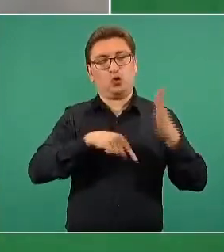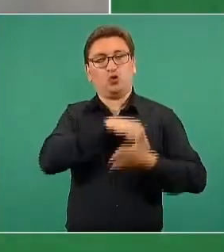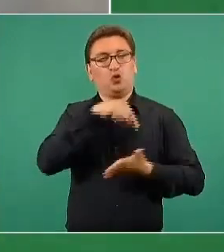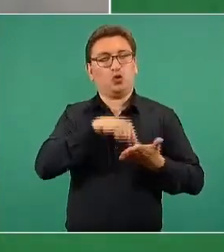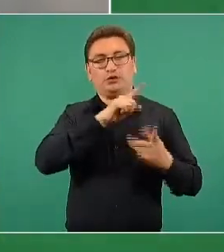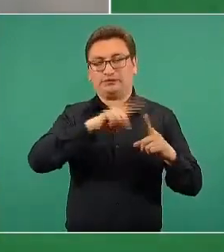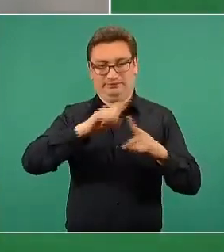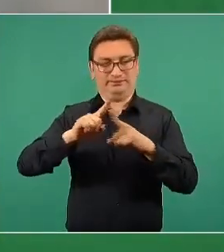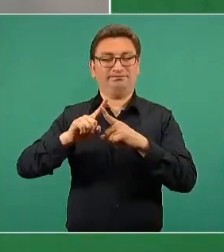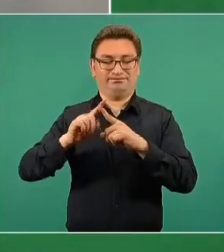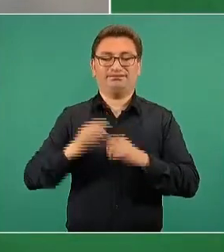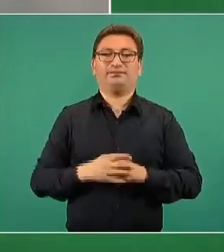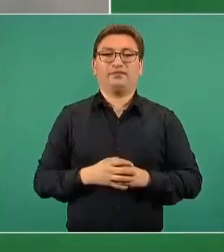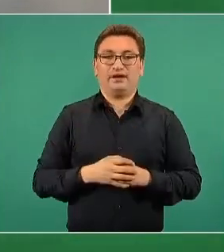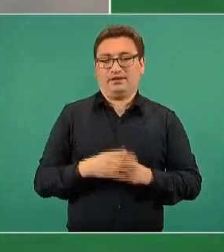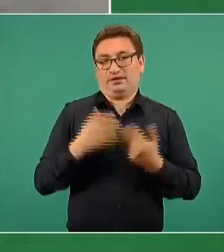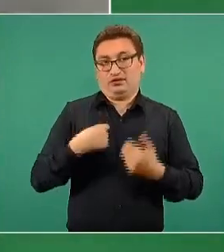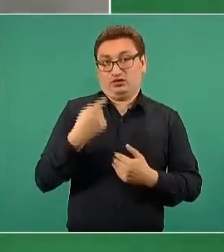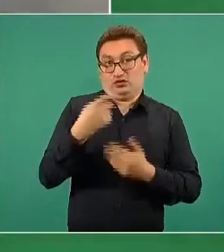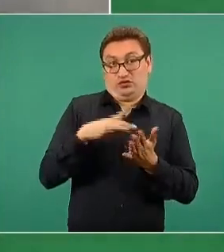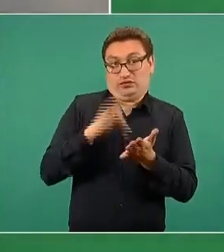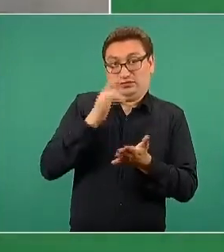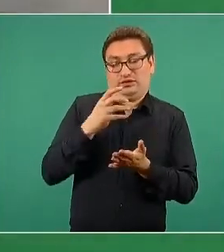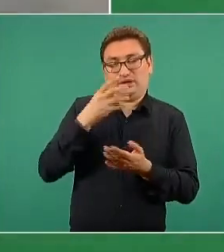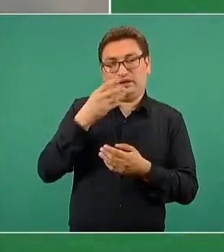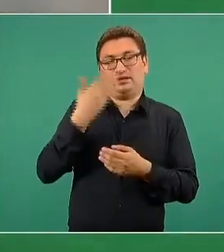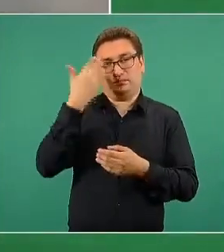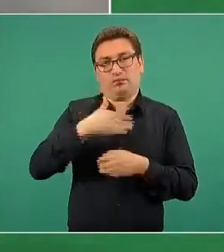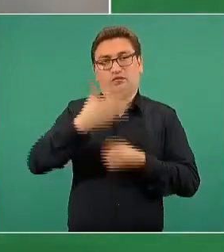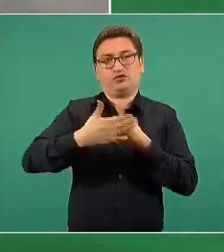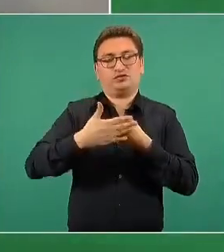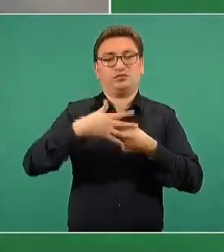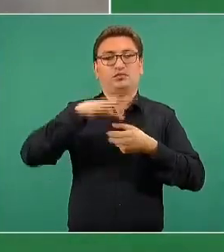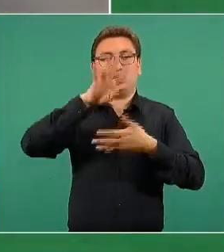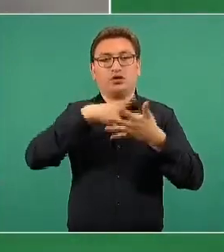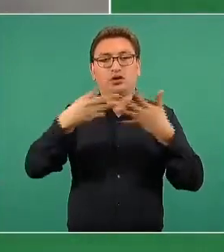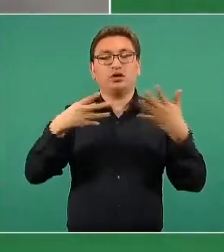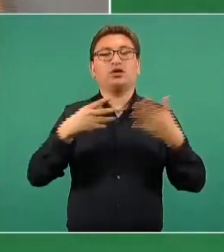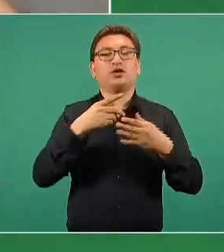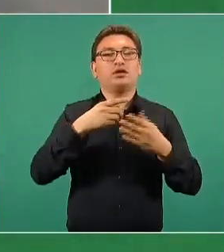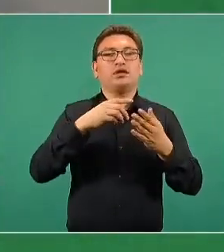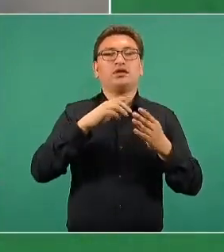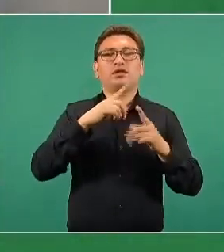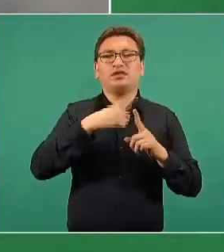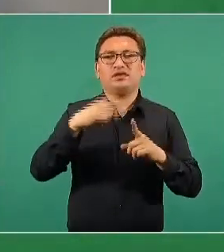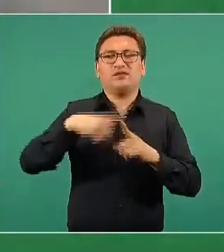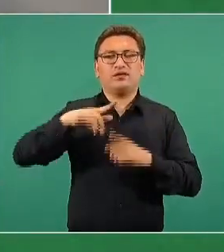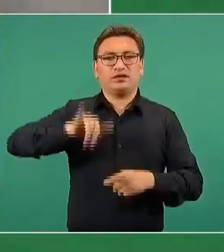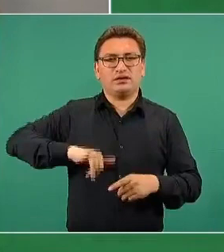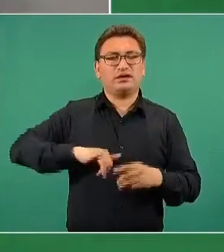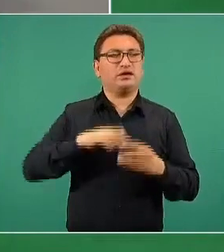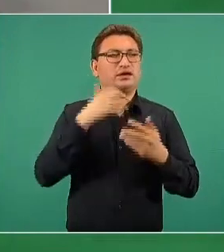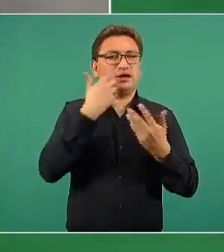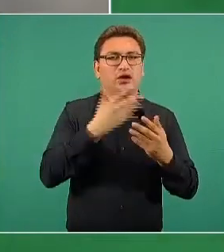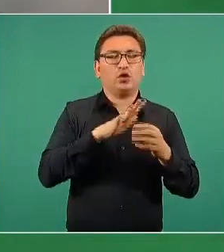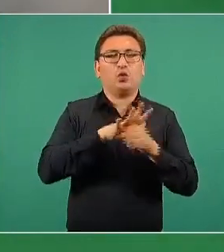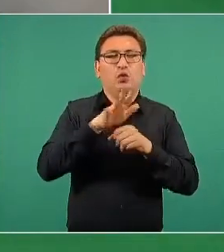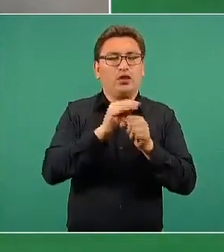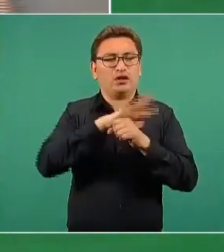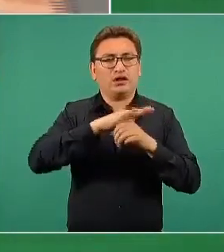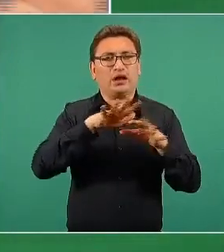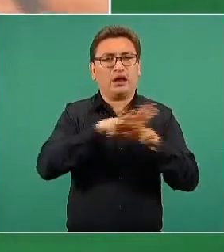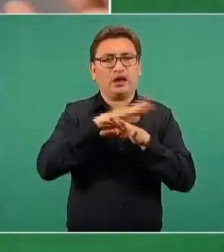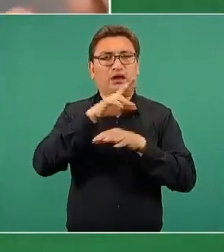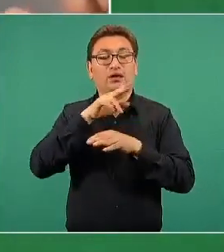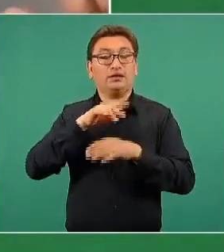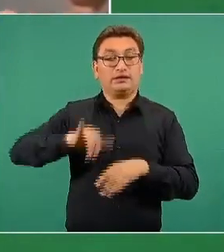me llevo esta tarea para poder presentar de nuevo cuáles son las variantes de interés, las variantes de preocupación